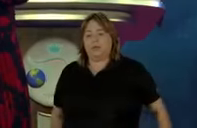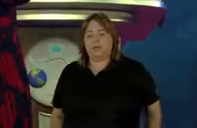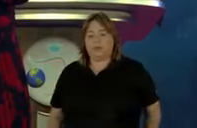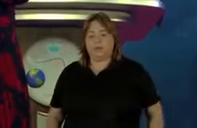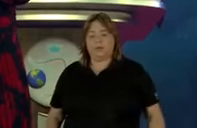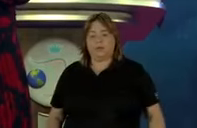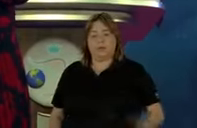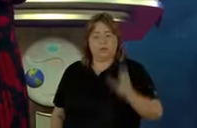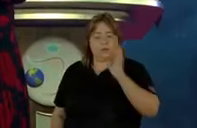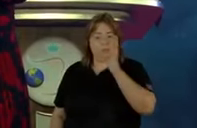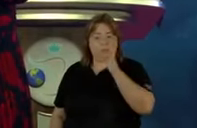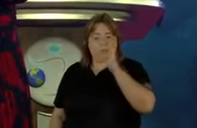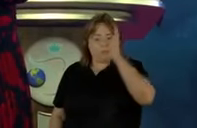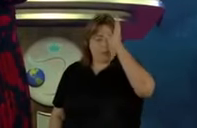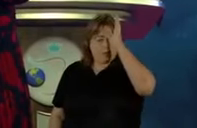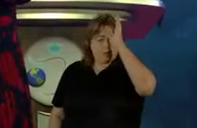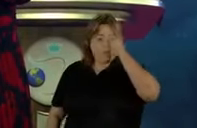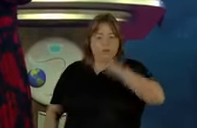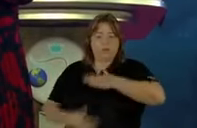contentos, Valerie.